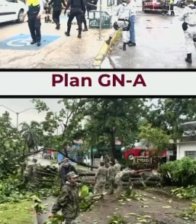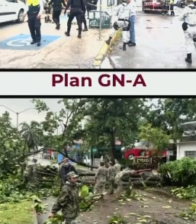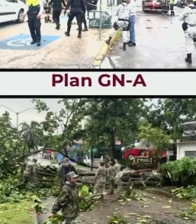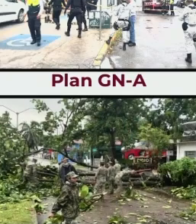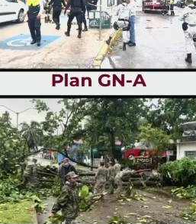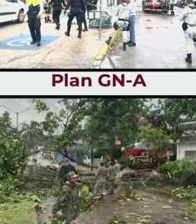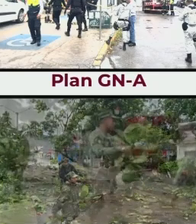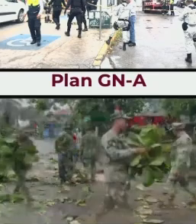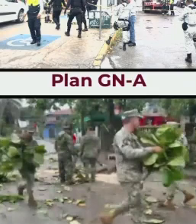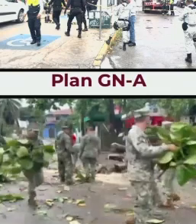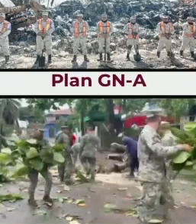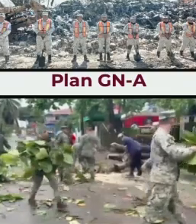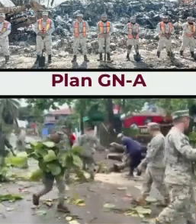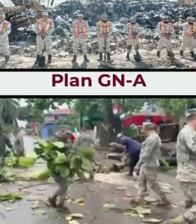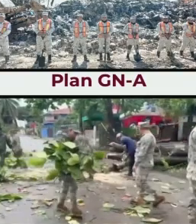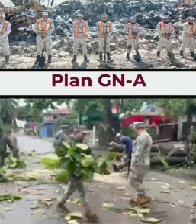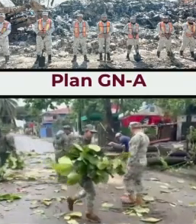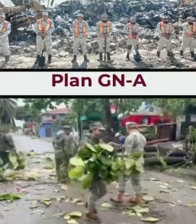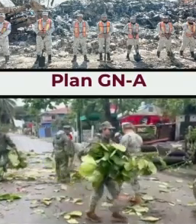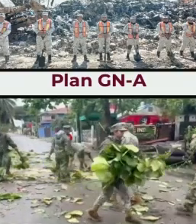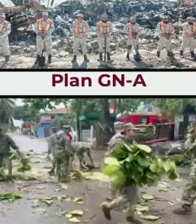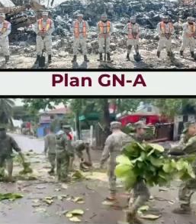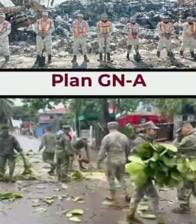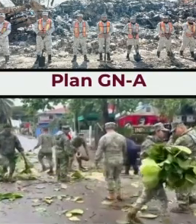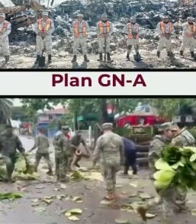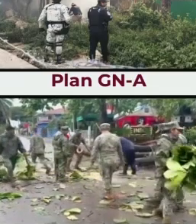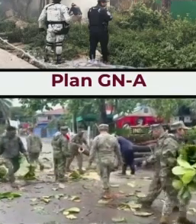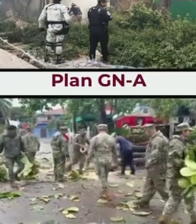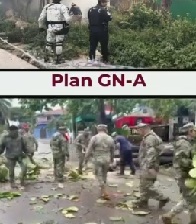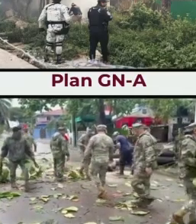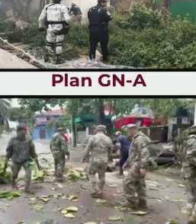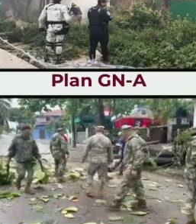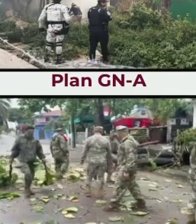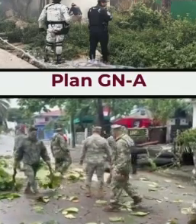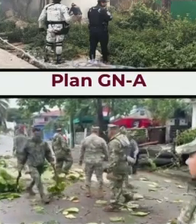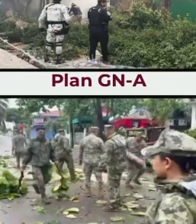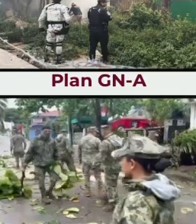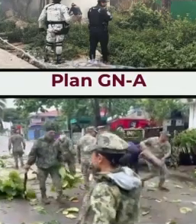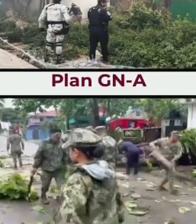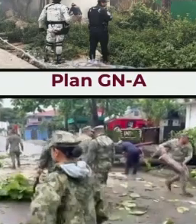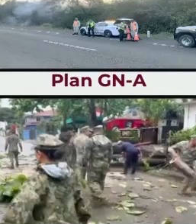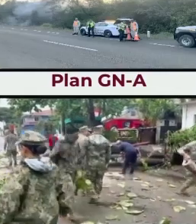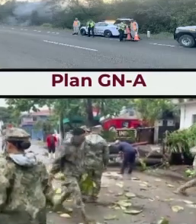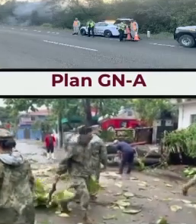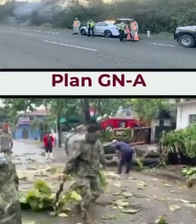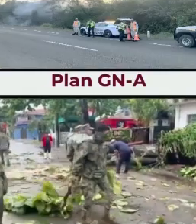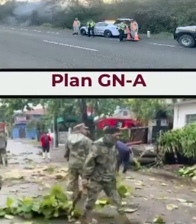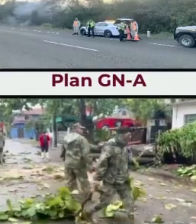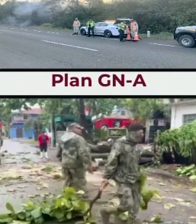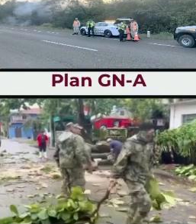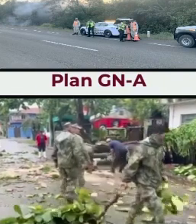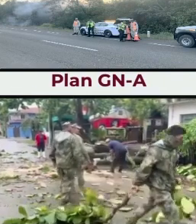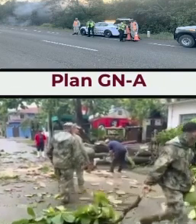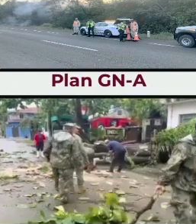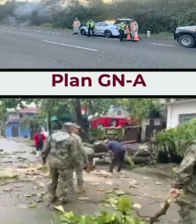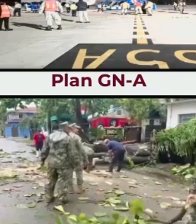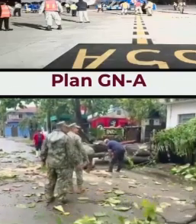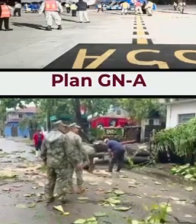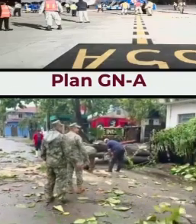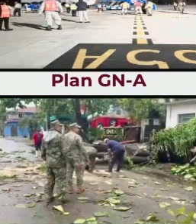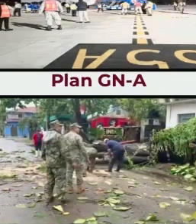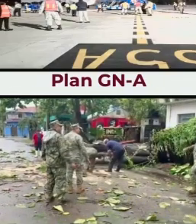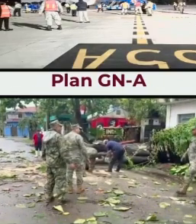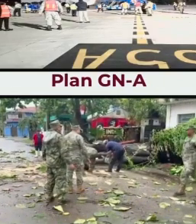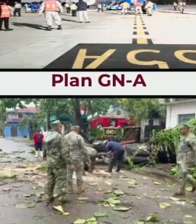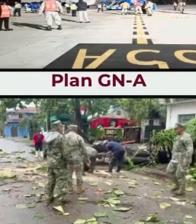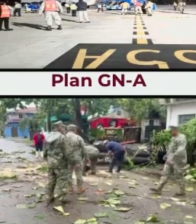54.854 personas, principalmente atendiendo, se han registrado 2 huracanes y